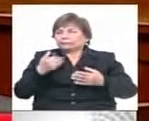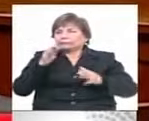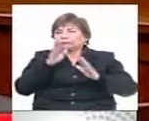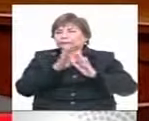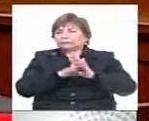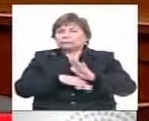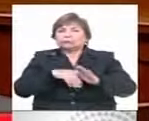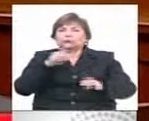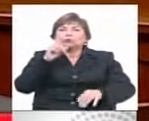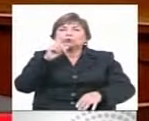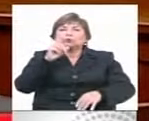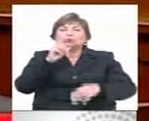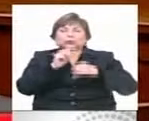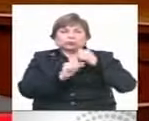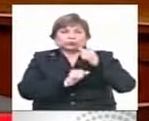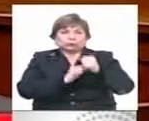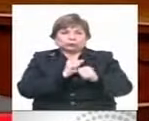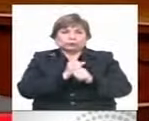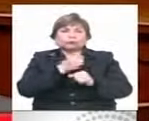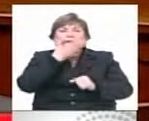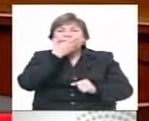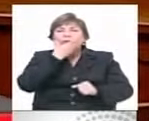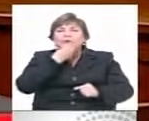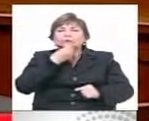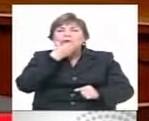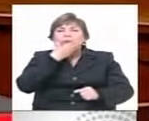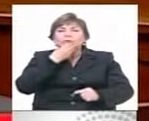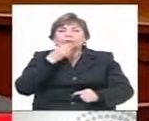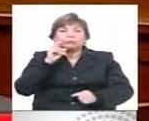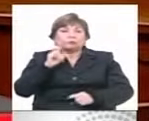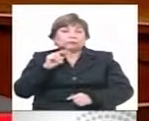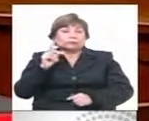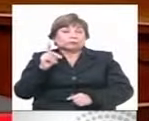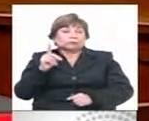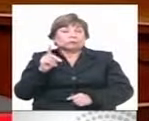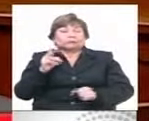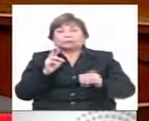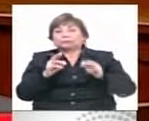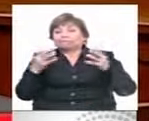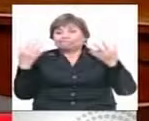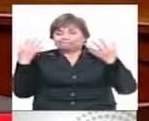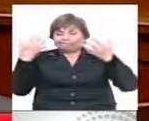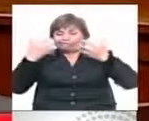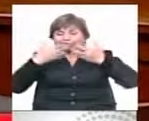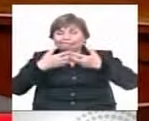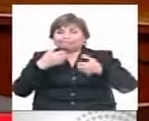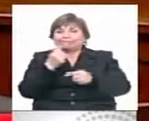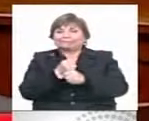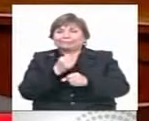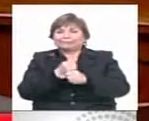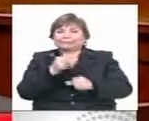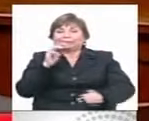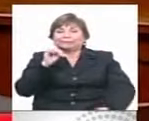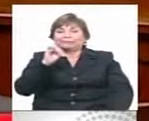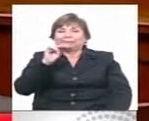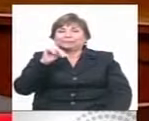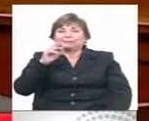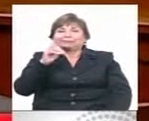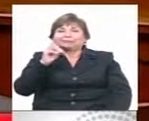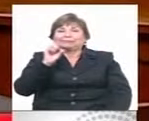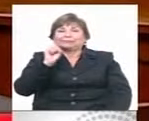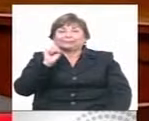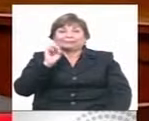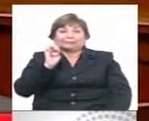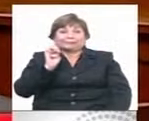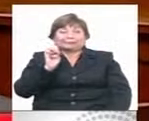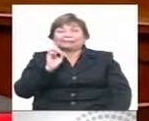de 1 año. A diciembre del 2021, producto del trabajo articulado del MINSA y MIDIS con los gobiernos regionales y